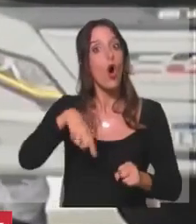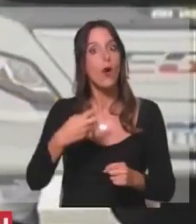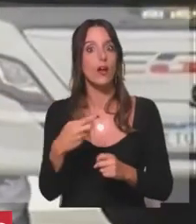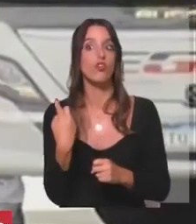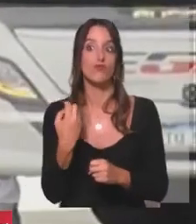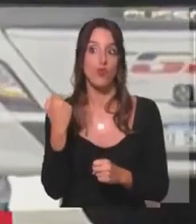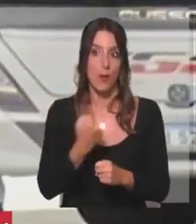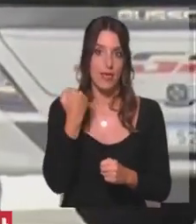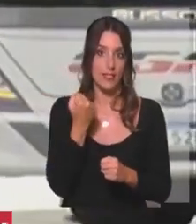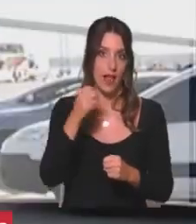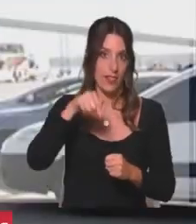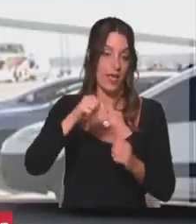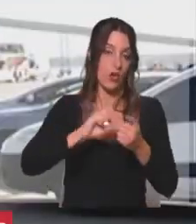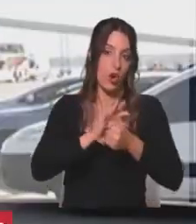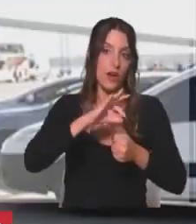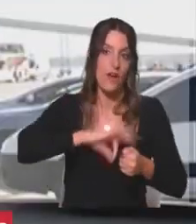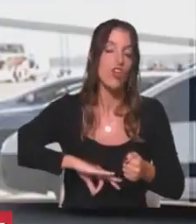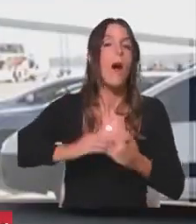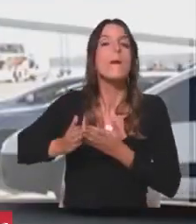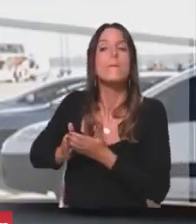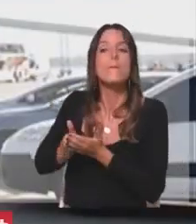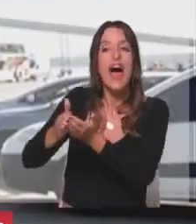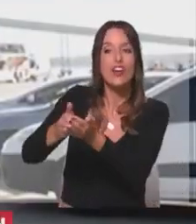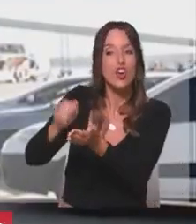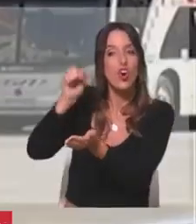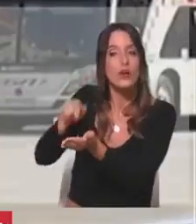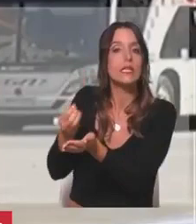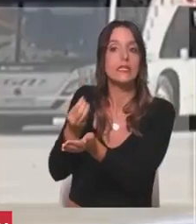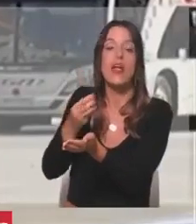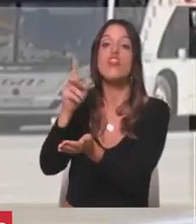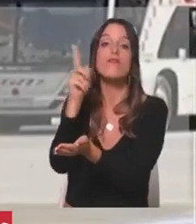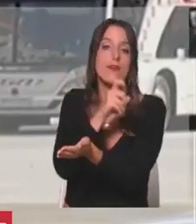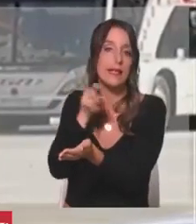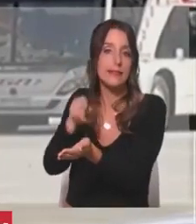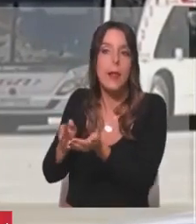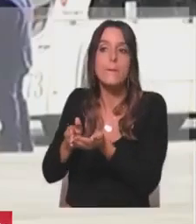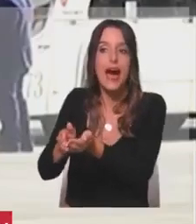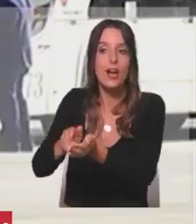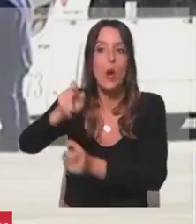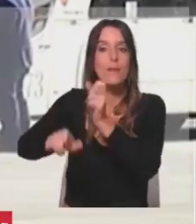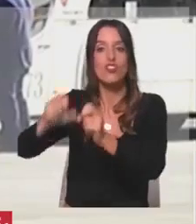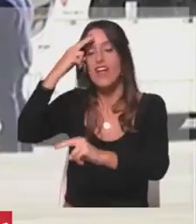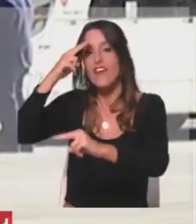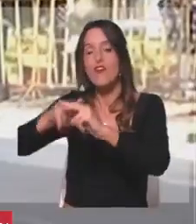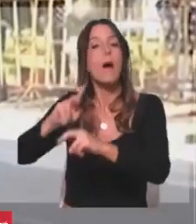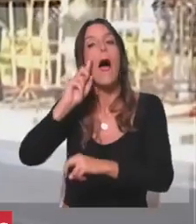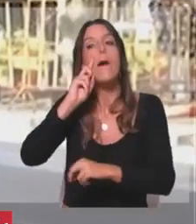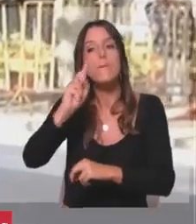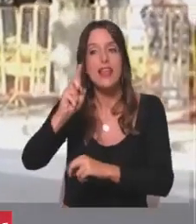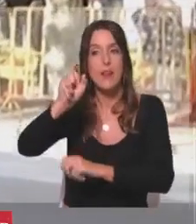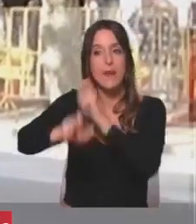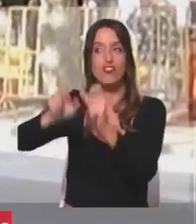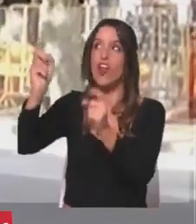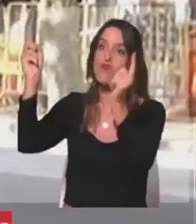de pandemia fue la operación Greg Mortimer, una de las acciones más complejas que permitió el regreso de más de 1,000 extranjeros a sus